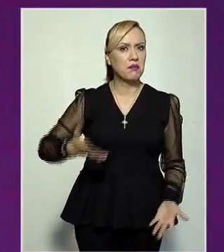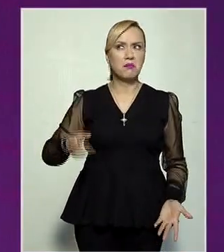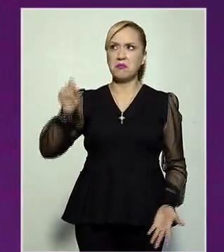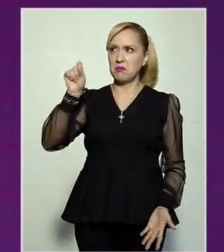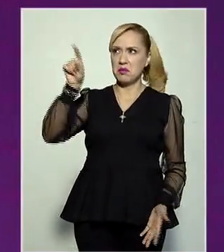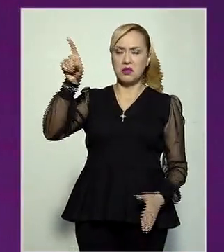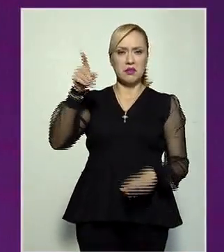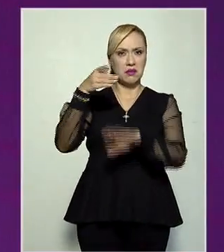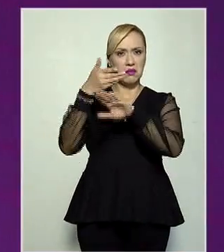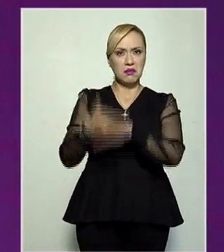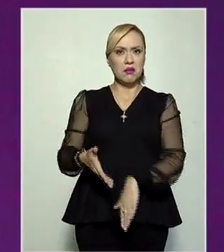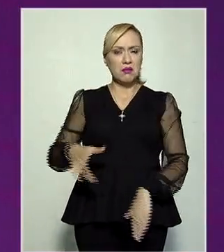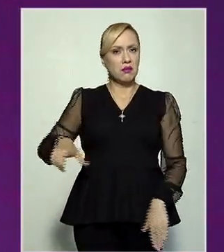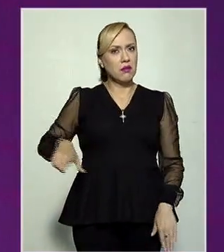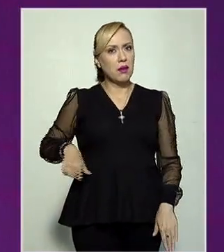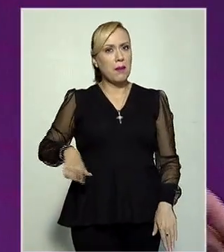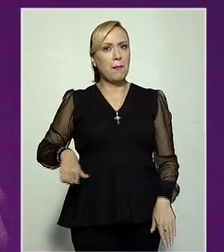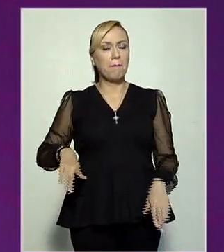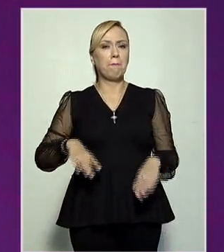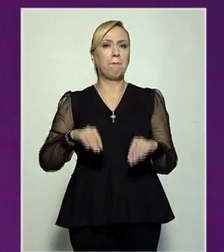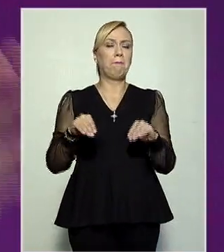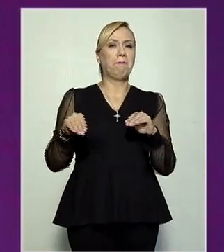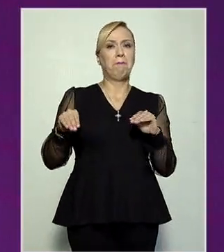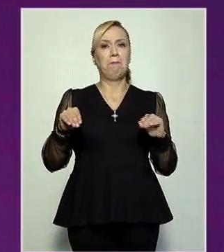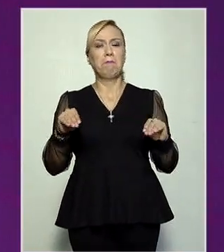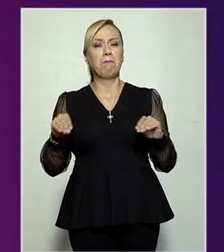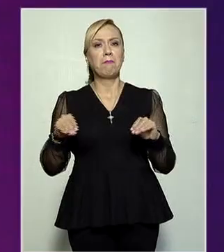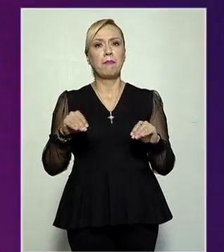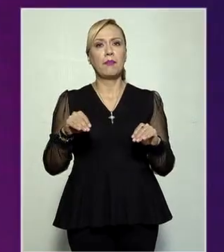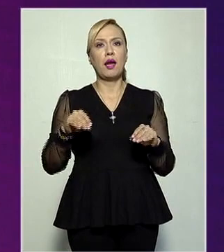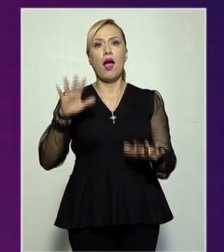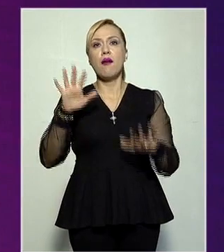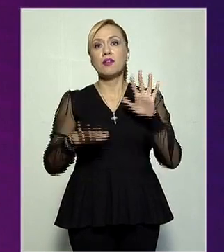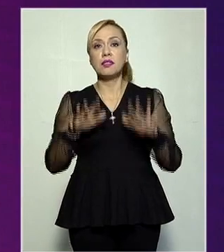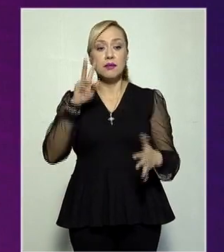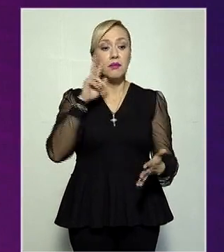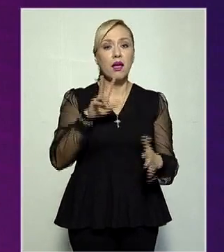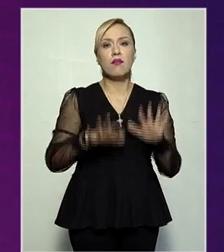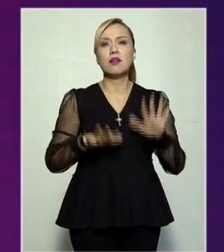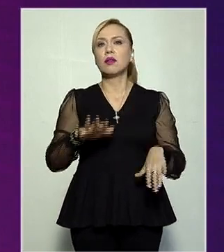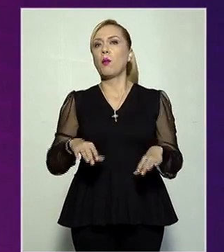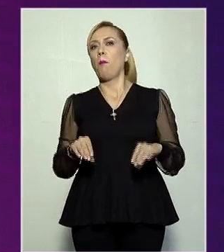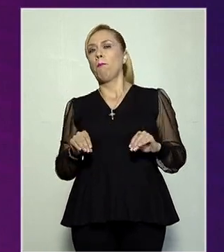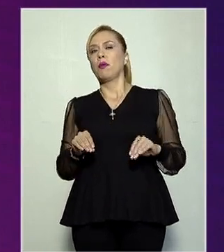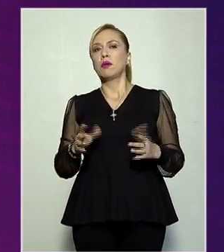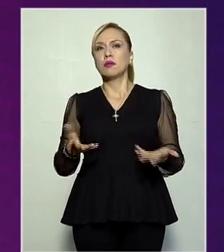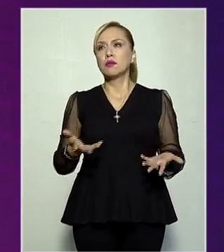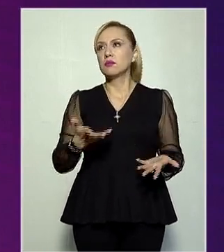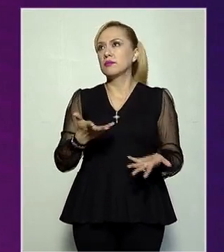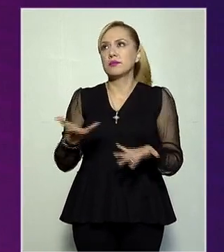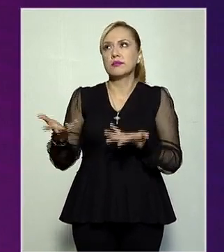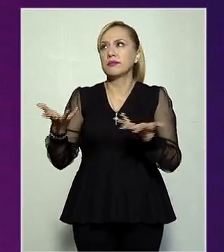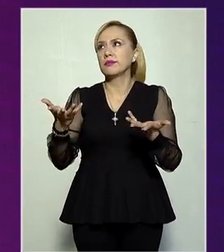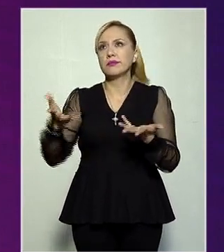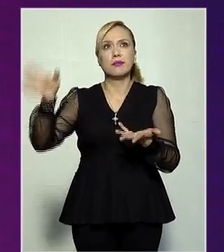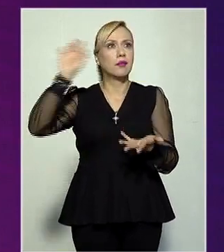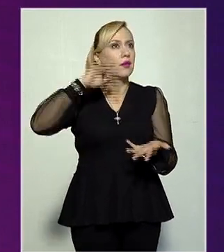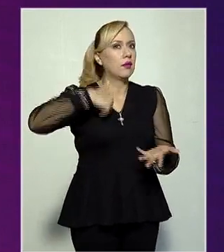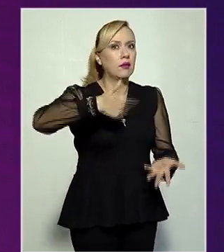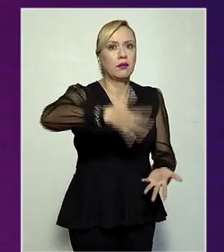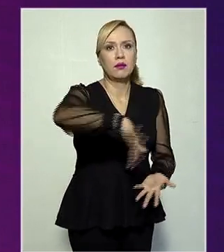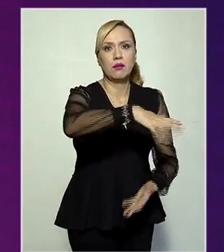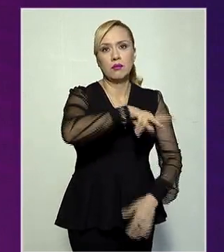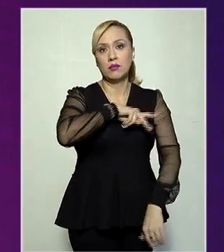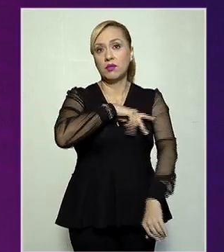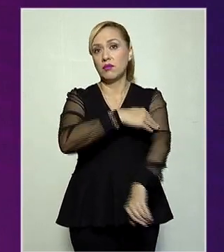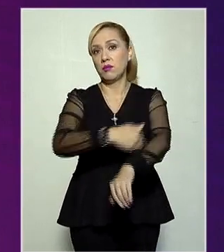Estado ausente, en algunas cosas muy presente y en otras cosas ausente, que ha obligado a que las familias sean las que vayan en busca de sus familiares,